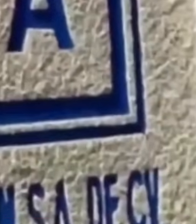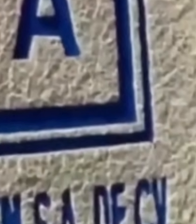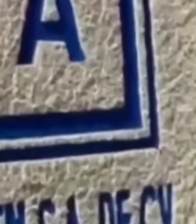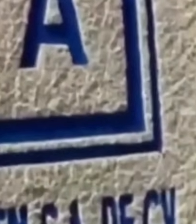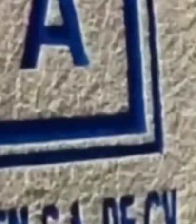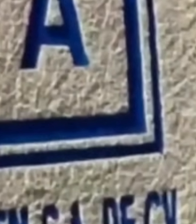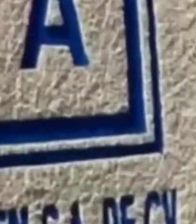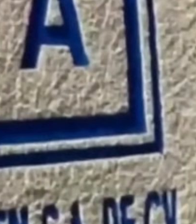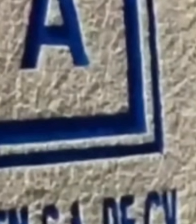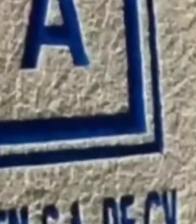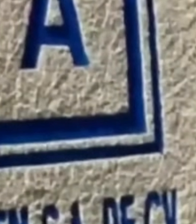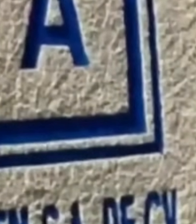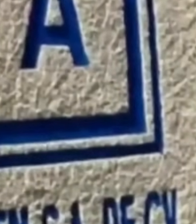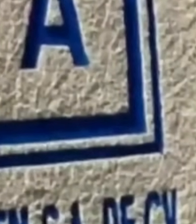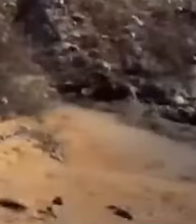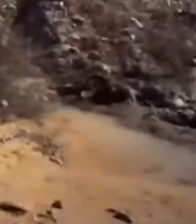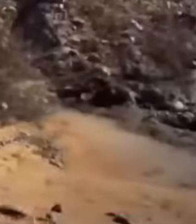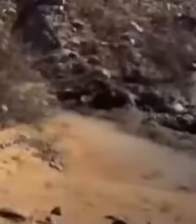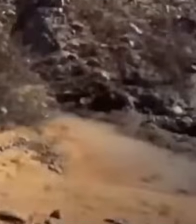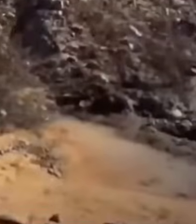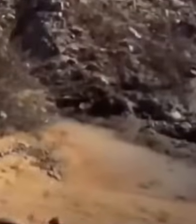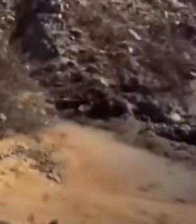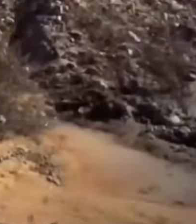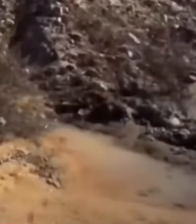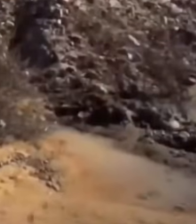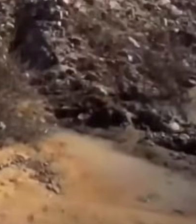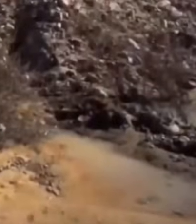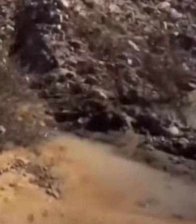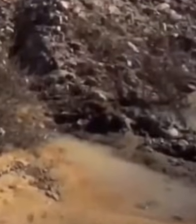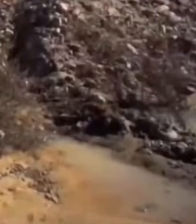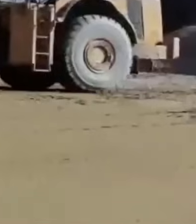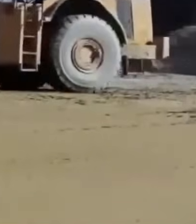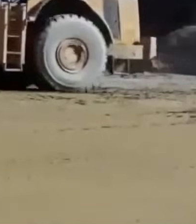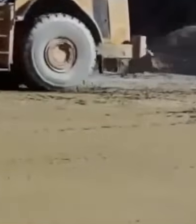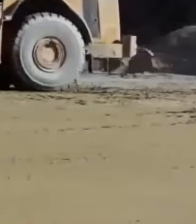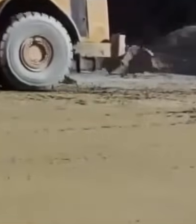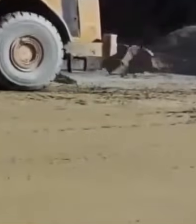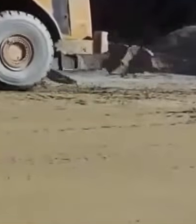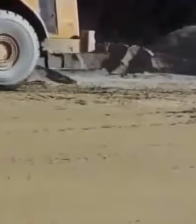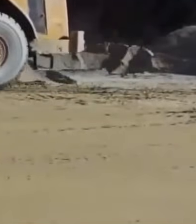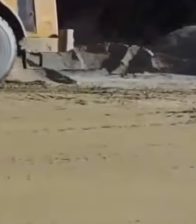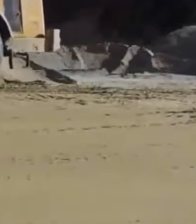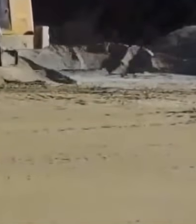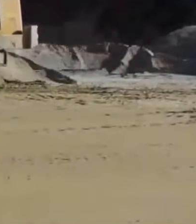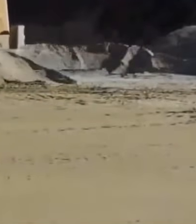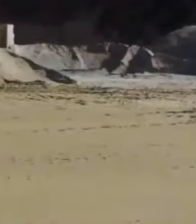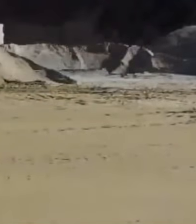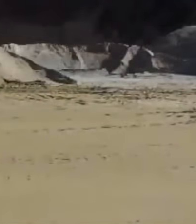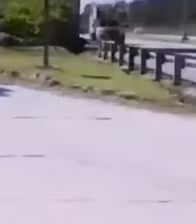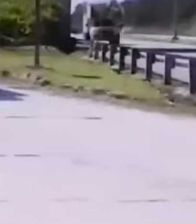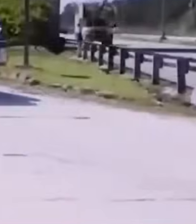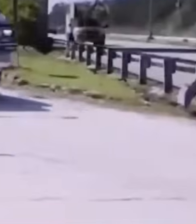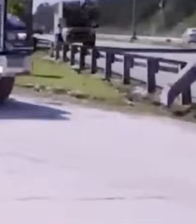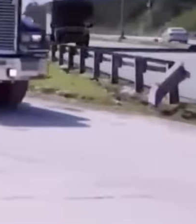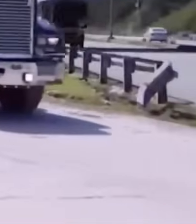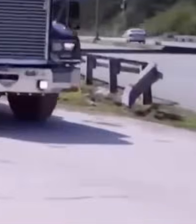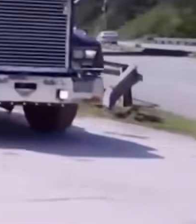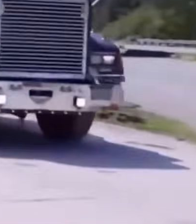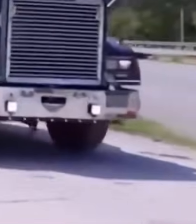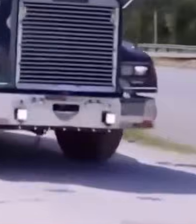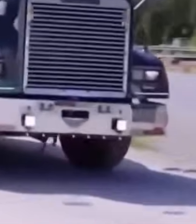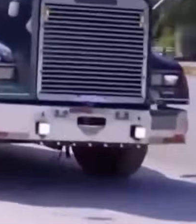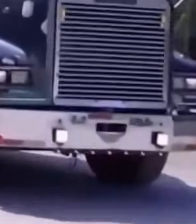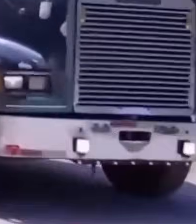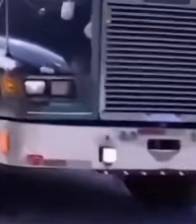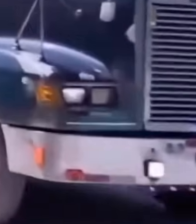Carmen, Cálica, fundada por Grupo ICA, empresa mexicana que vendió en 2001 la totalidad de sus acciones a Vulcan, que se quedó como